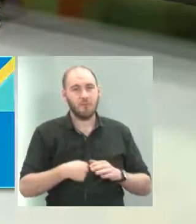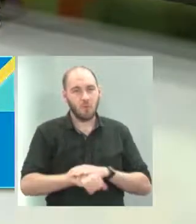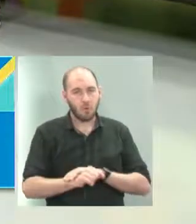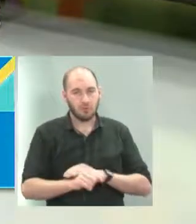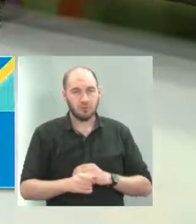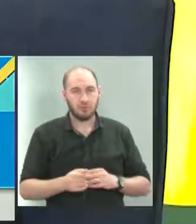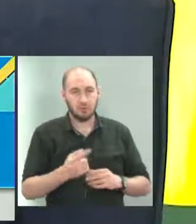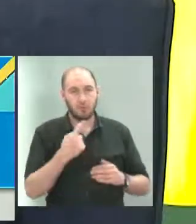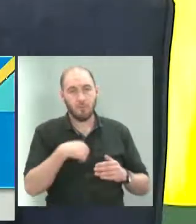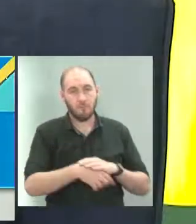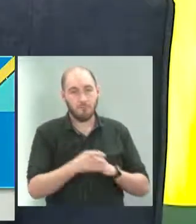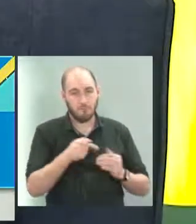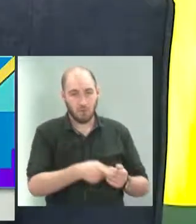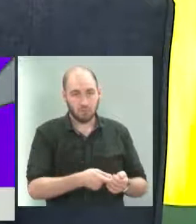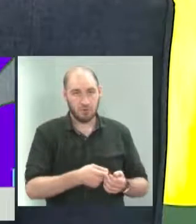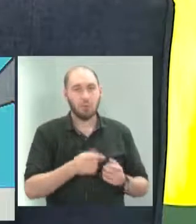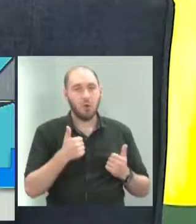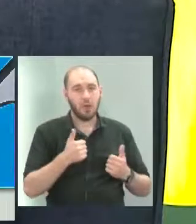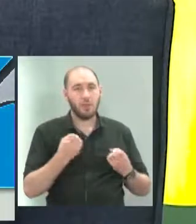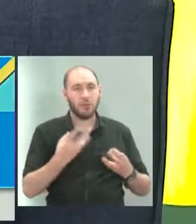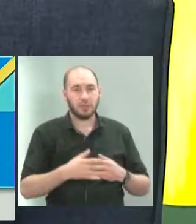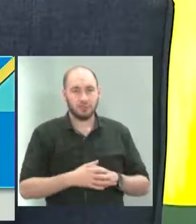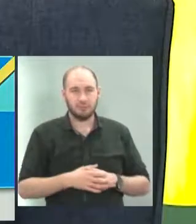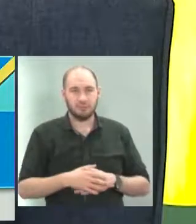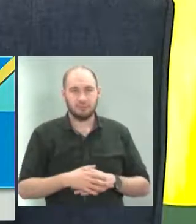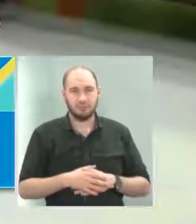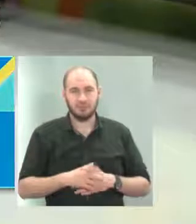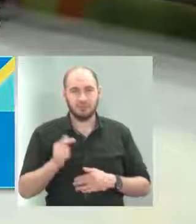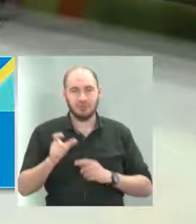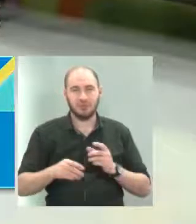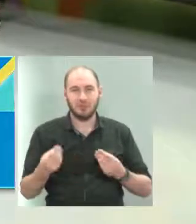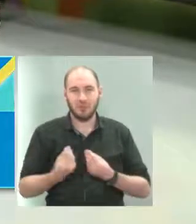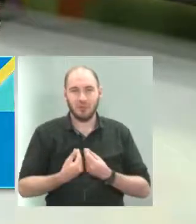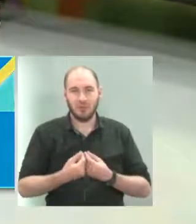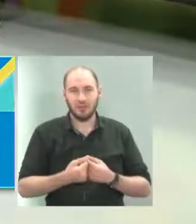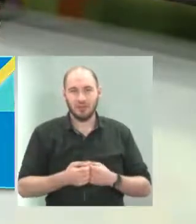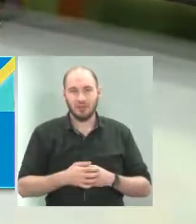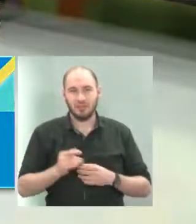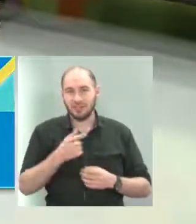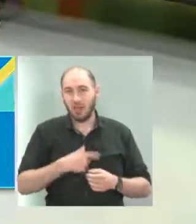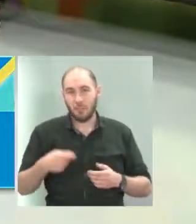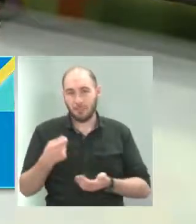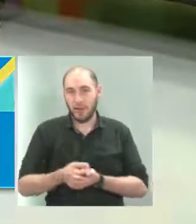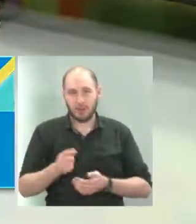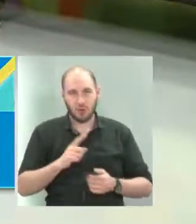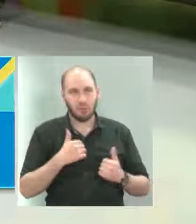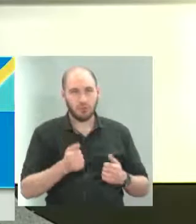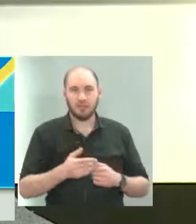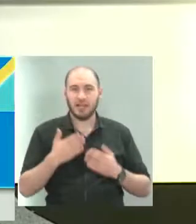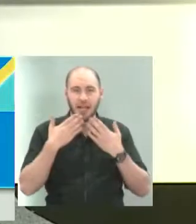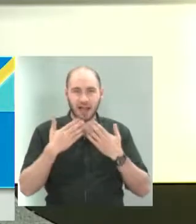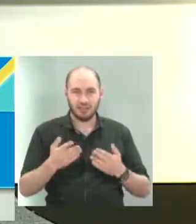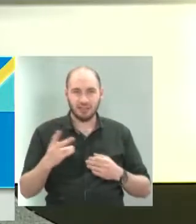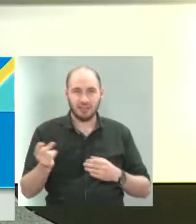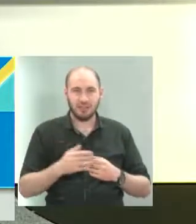cuando ponemos en el fútbol, hay que explicar muy bien por qué. Porque hay mucha gente que nos hemos quedado. Claro. Paga y no, está buenísimo. Chicos, muchísimas